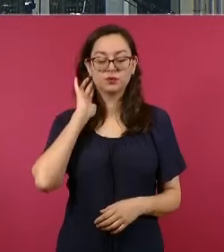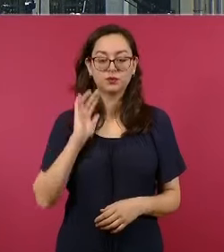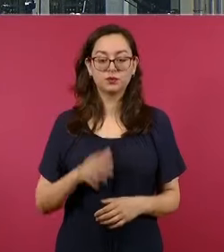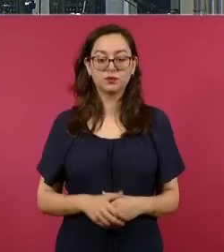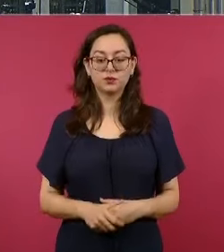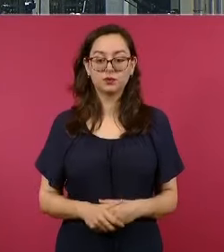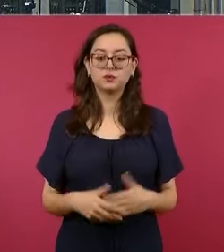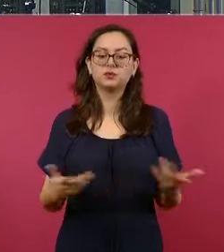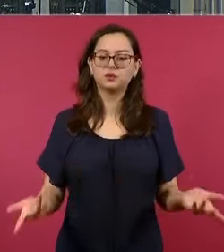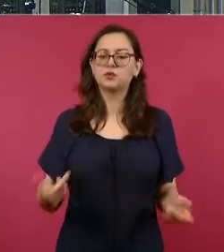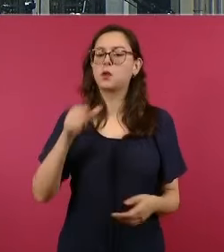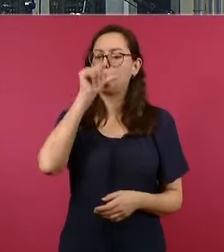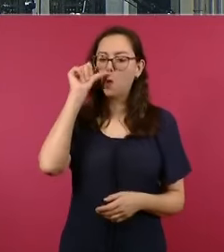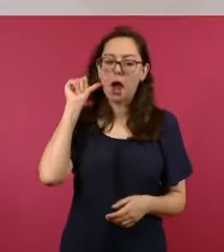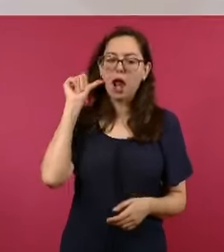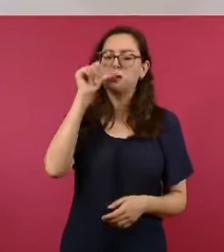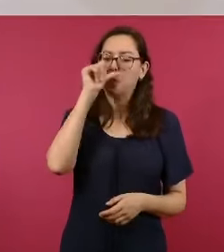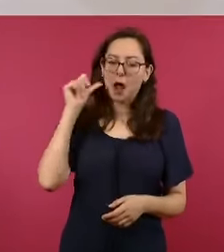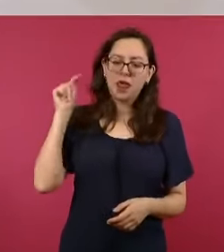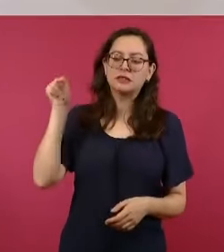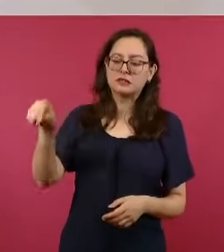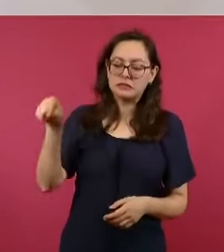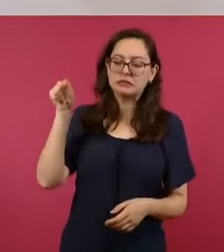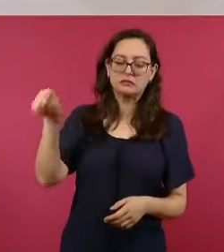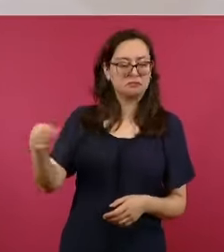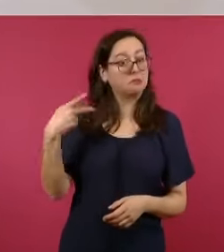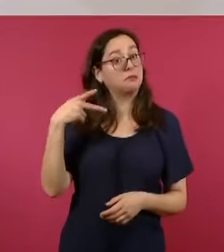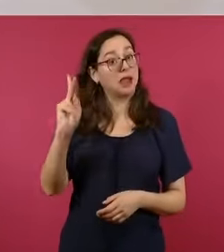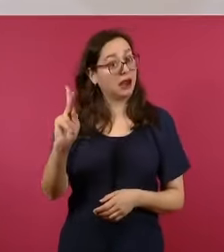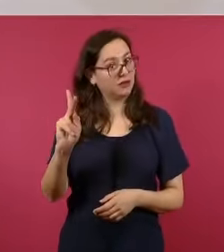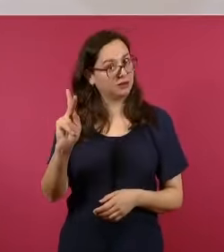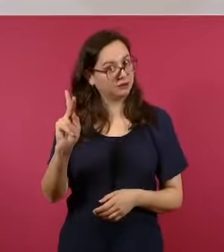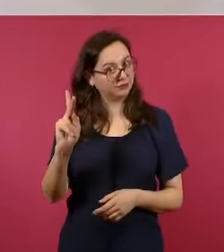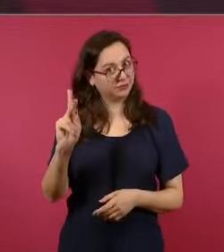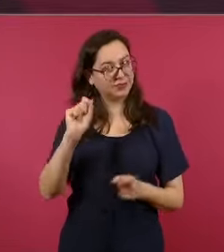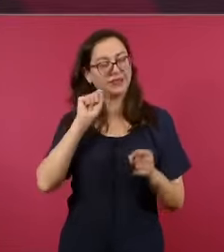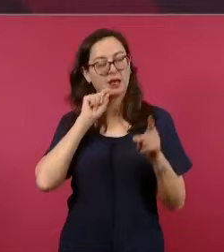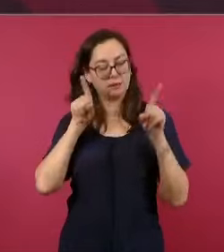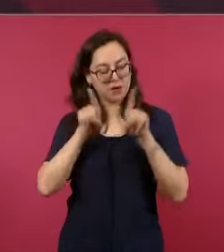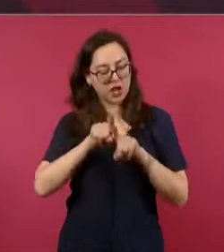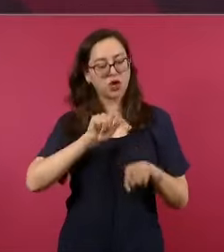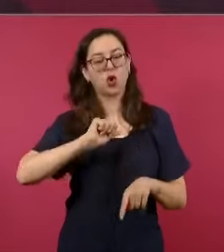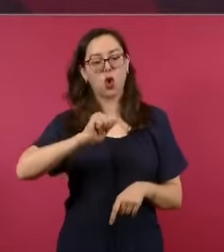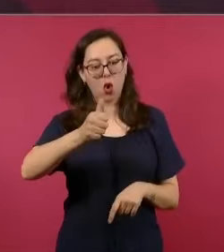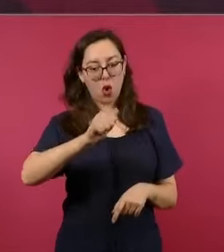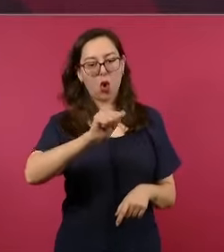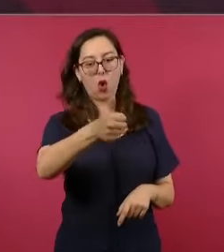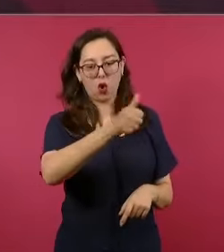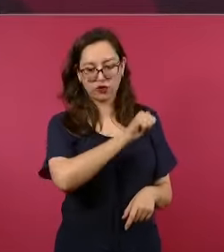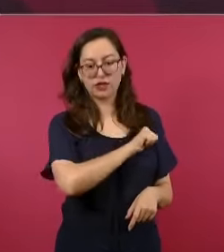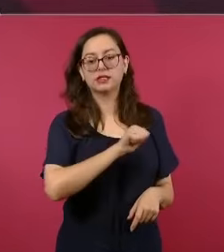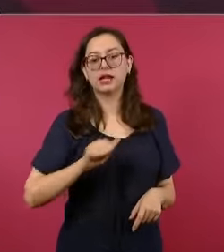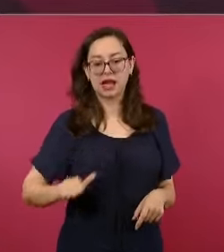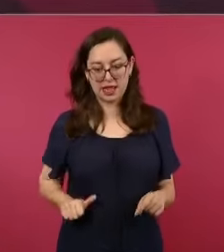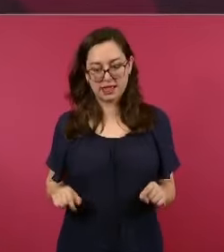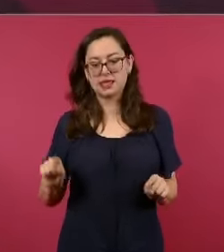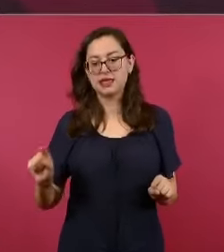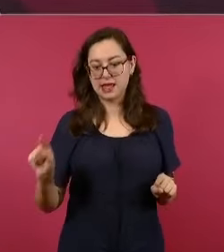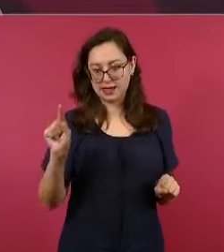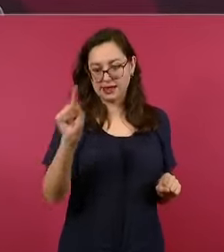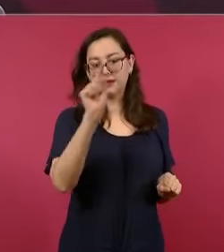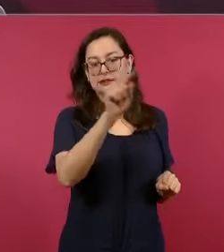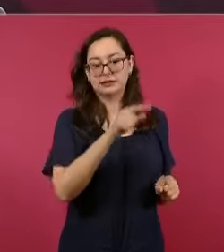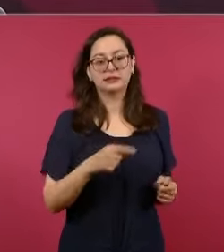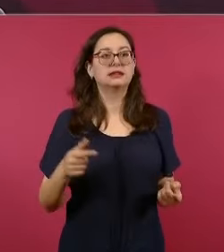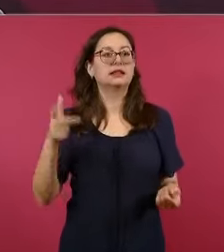la Benito Juárez Pero no solo es la Benito Juárez o sea bueno Miguel Hidalgo y Álvaro